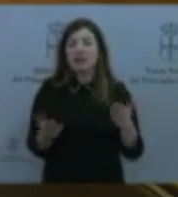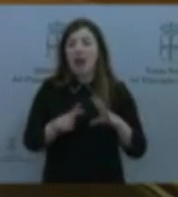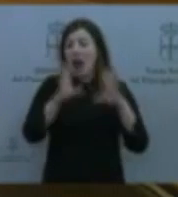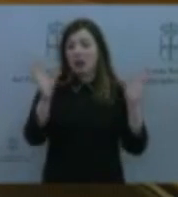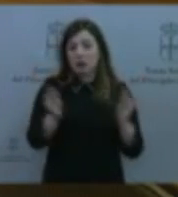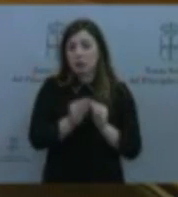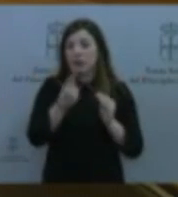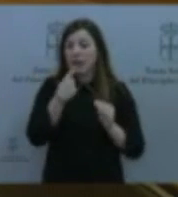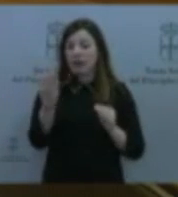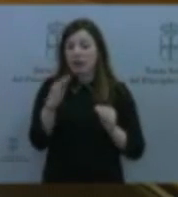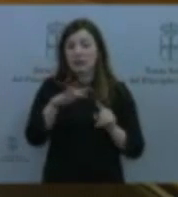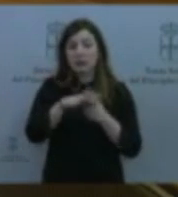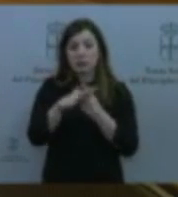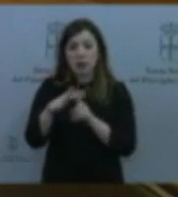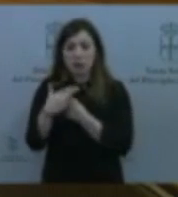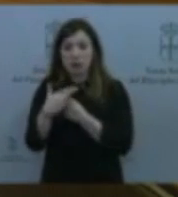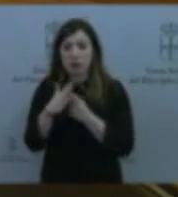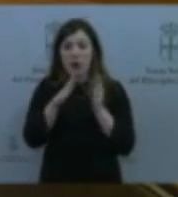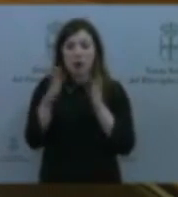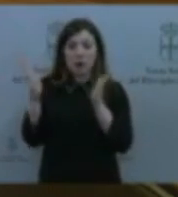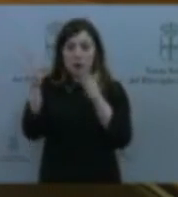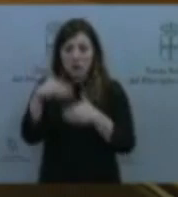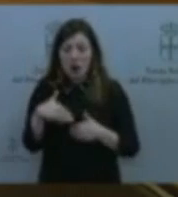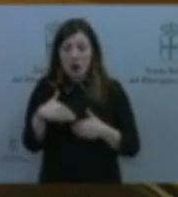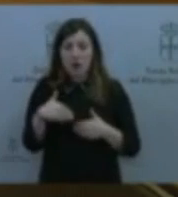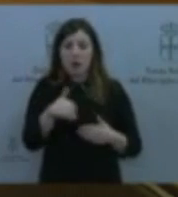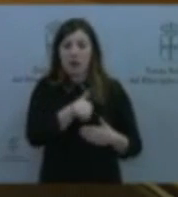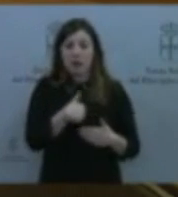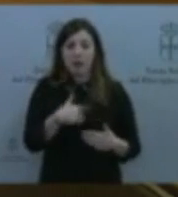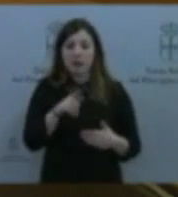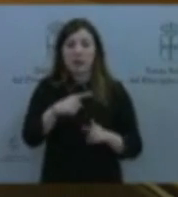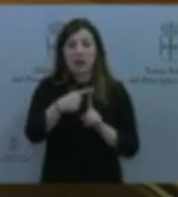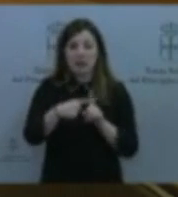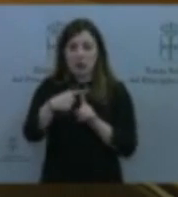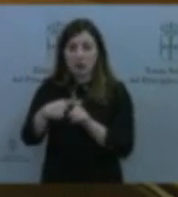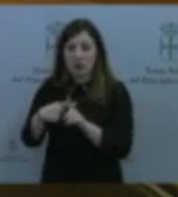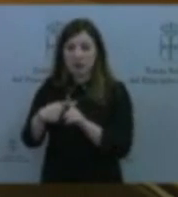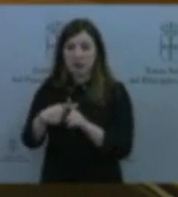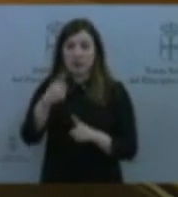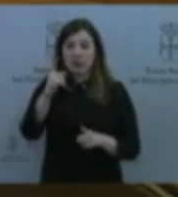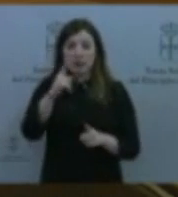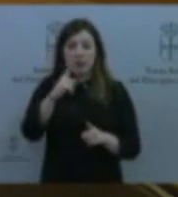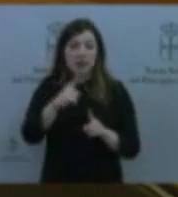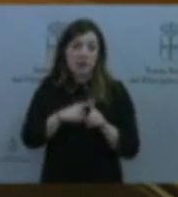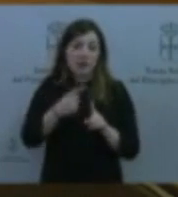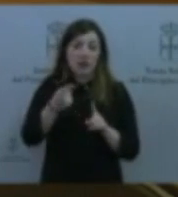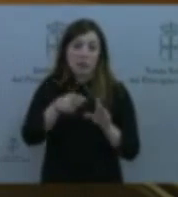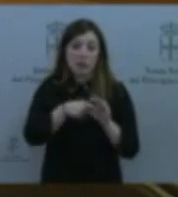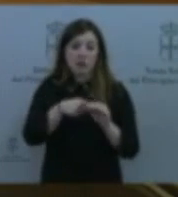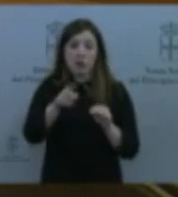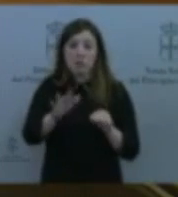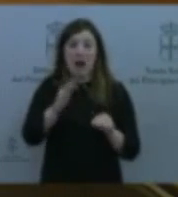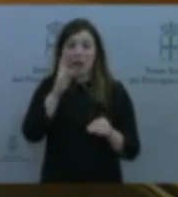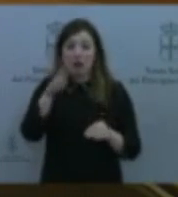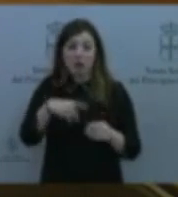desorden de funciones y categorías y de falta de reconocimiento. Y como decía, la responsabilidad